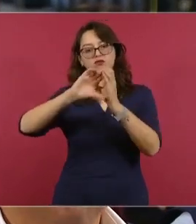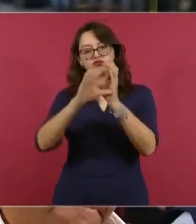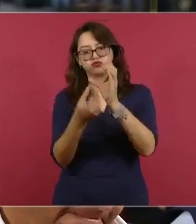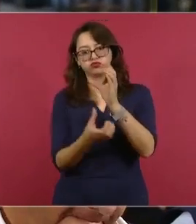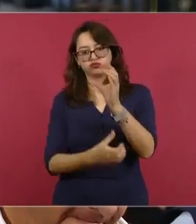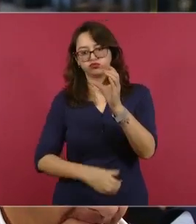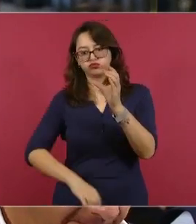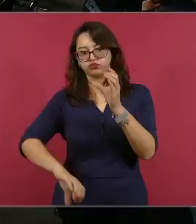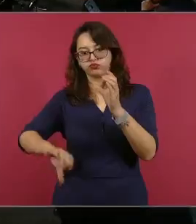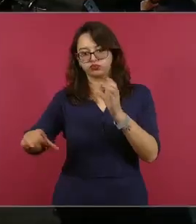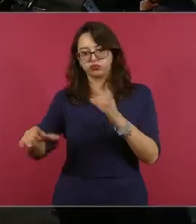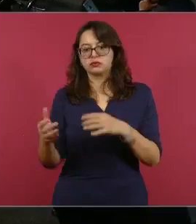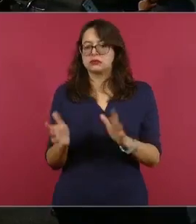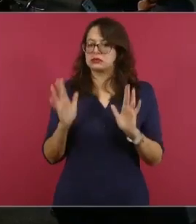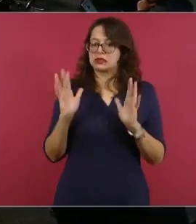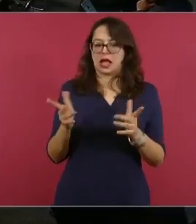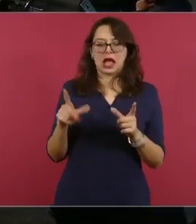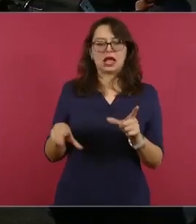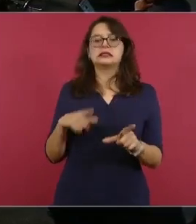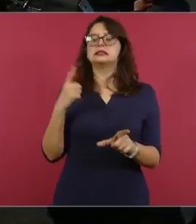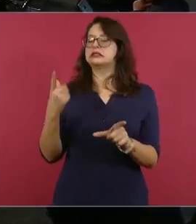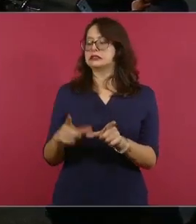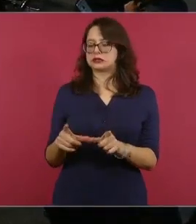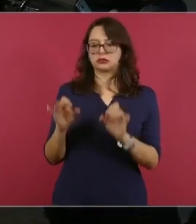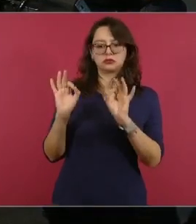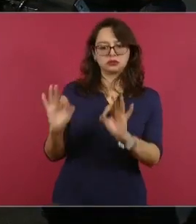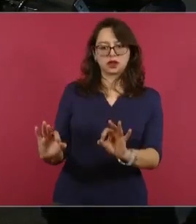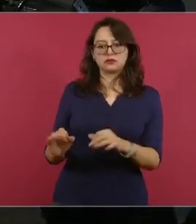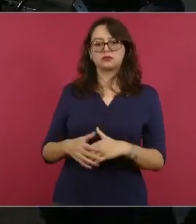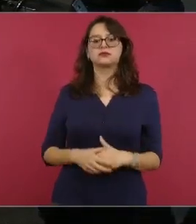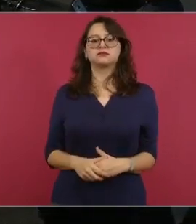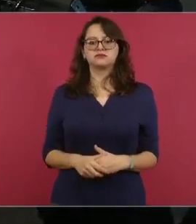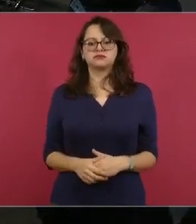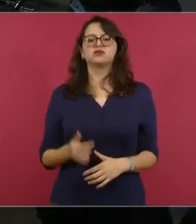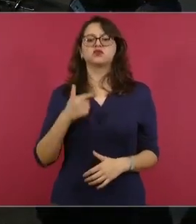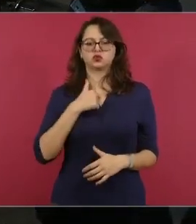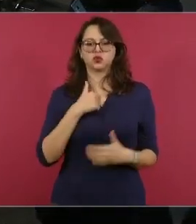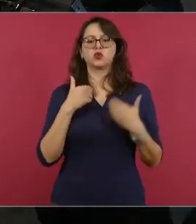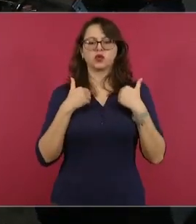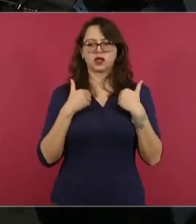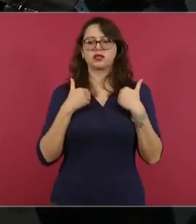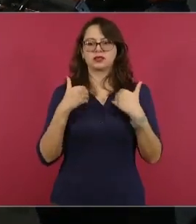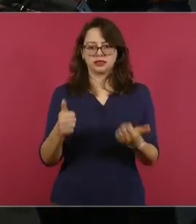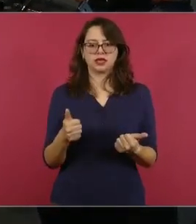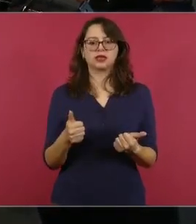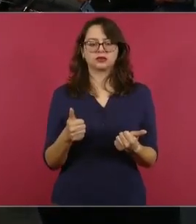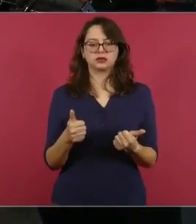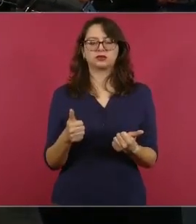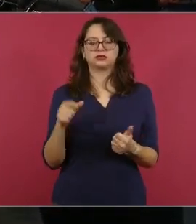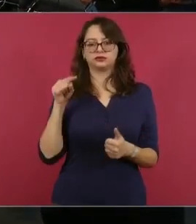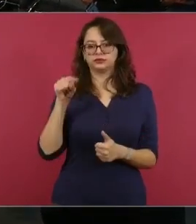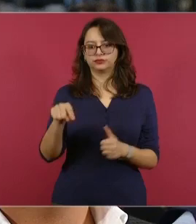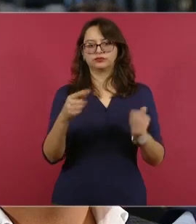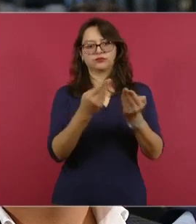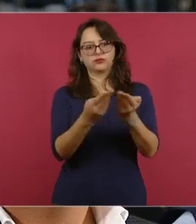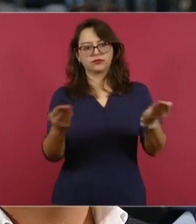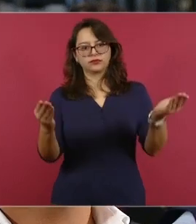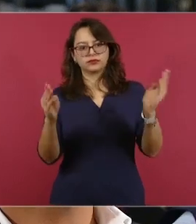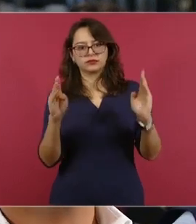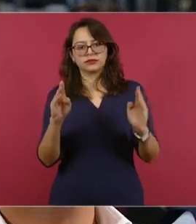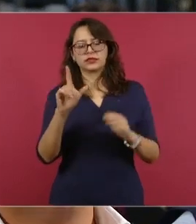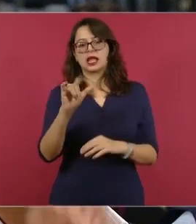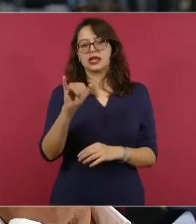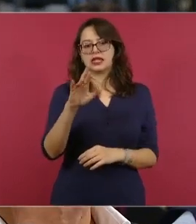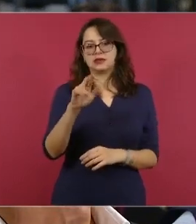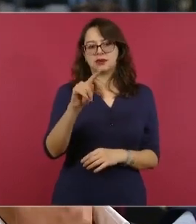ya un hecho. Yo entiendo perfectamente bien que la presa Libertad, la presa El Cuchillo 2, le han